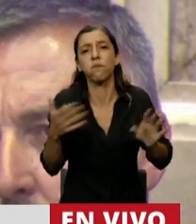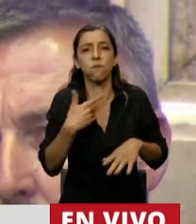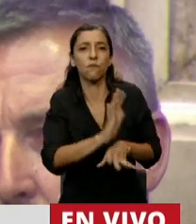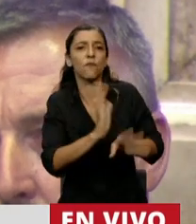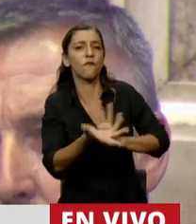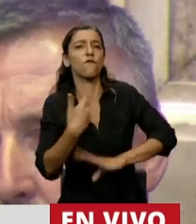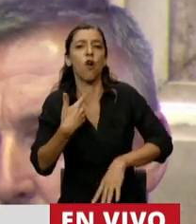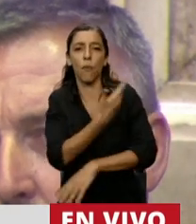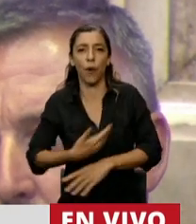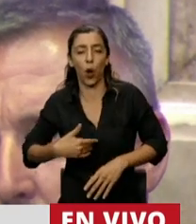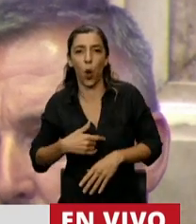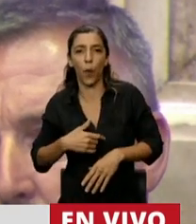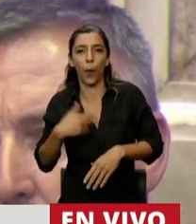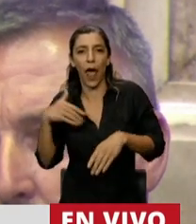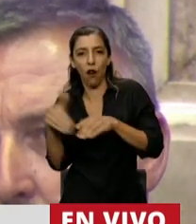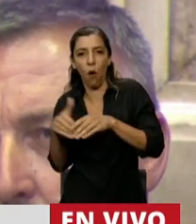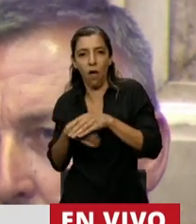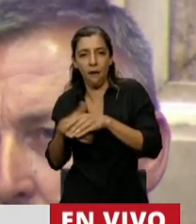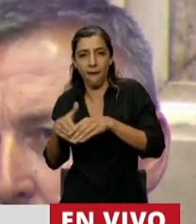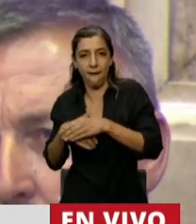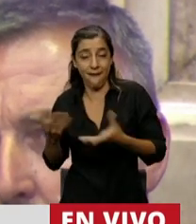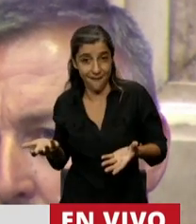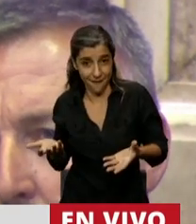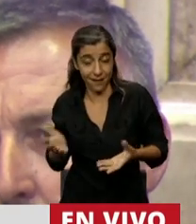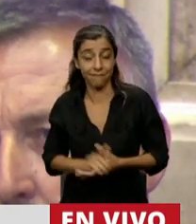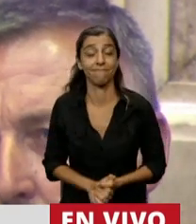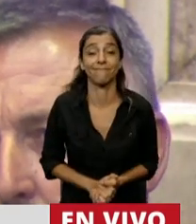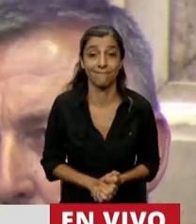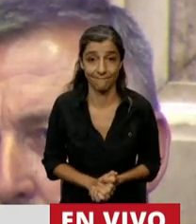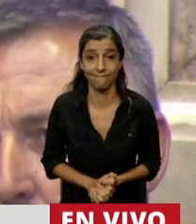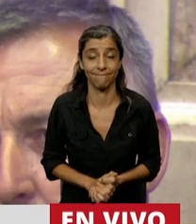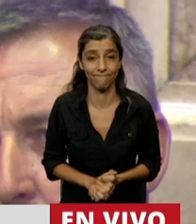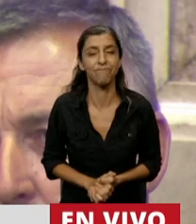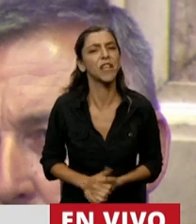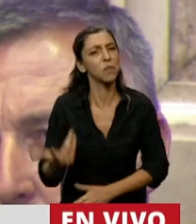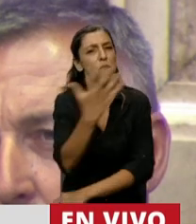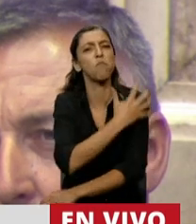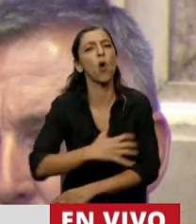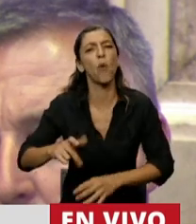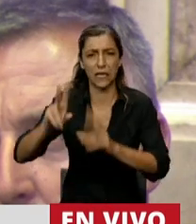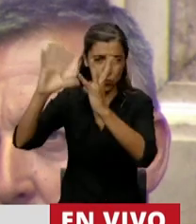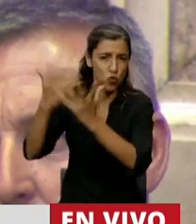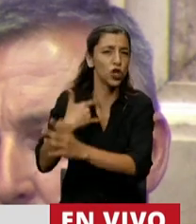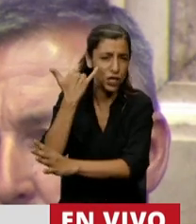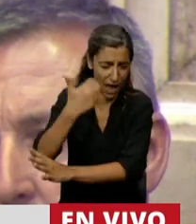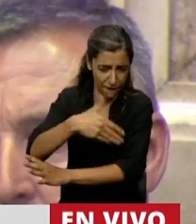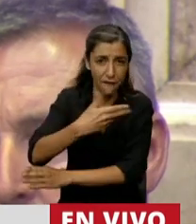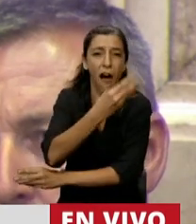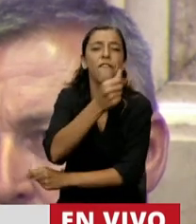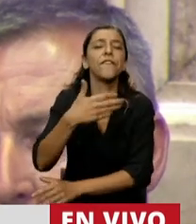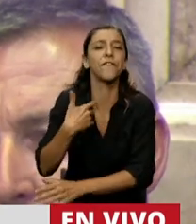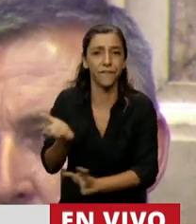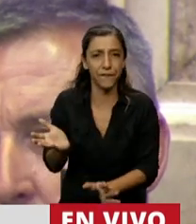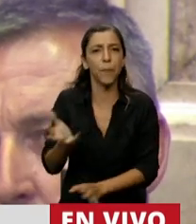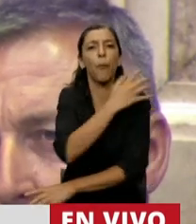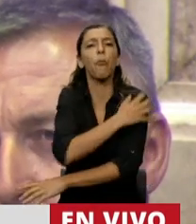los jubilados. El problema de la pobreza en el mundo, y ya termino, presidente, no es solo la